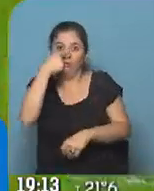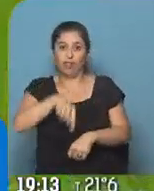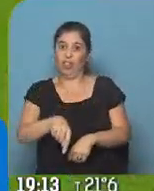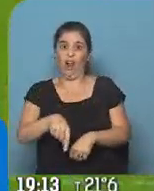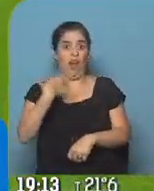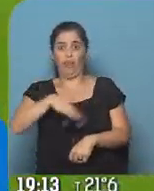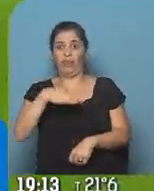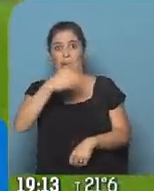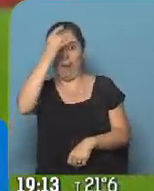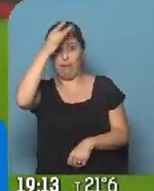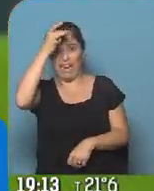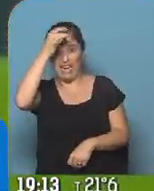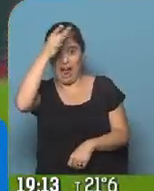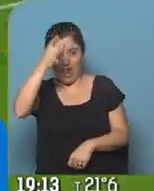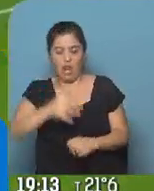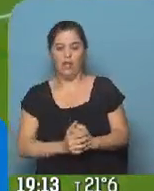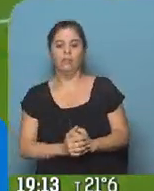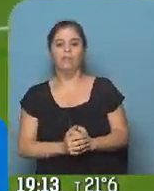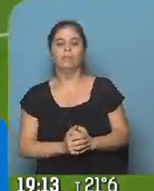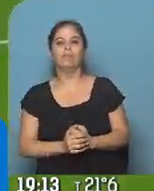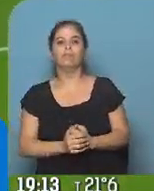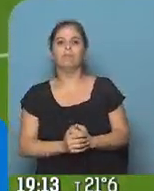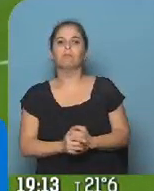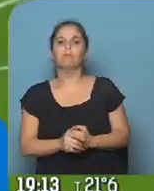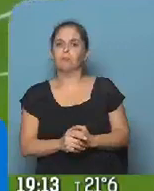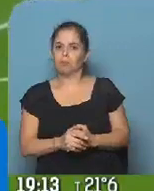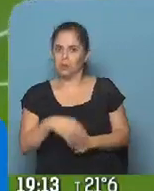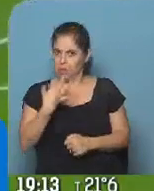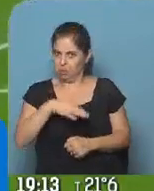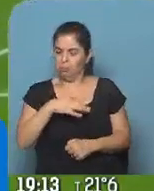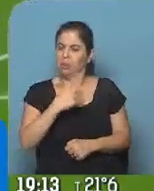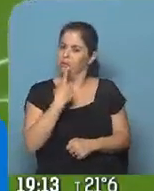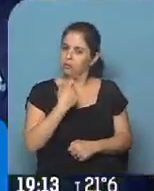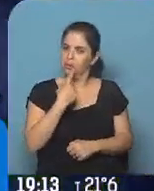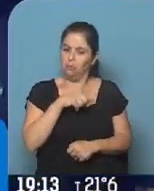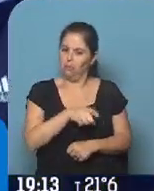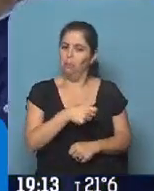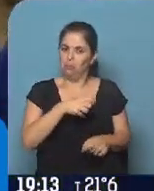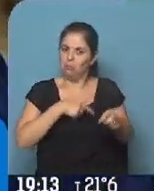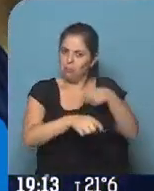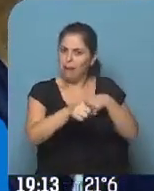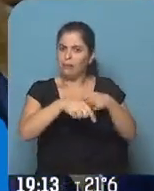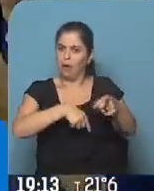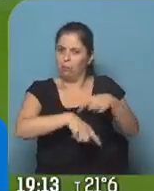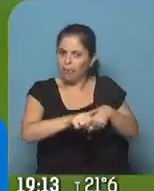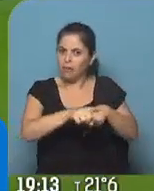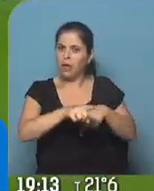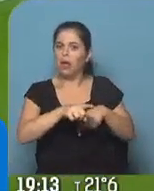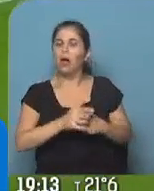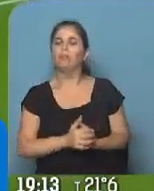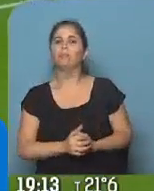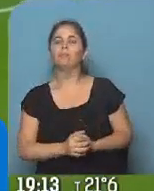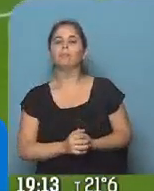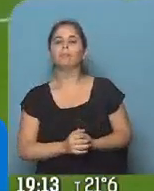allí los primeros 9 con un máximo de eficacia. Por River patearon Quintero el segundo, veíamos el